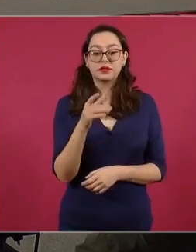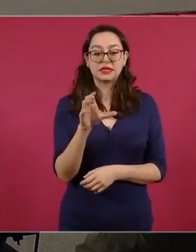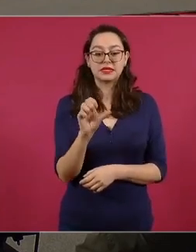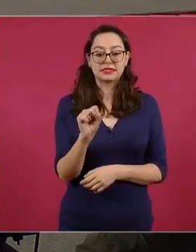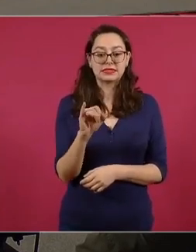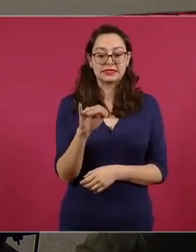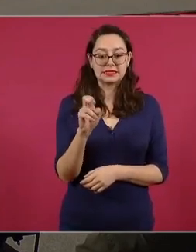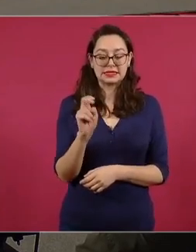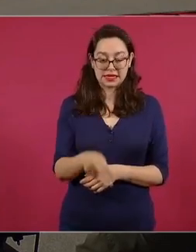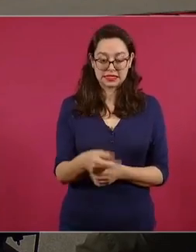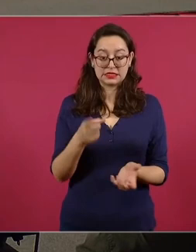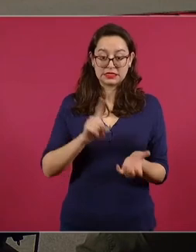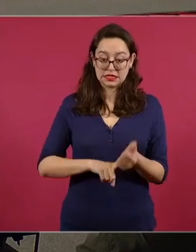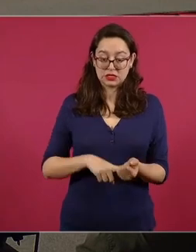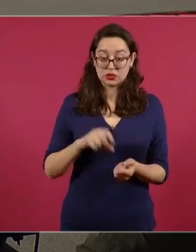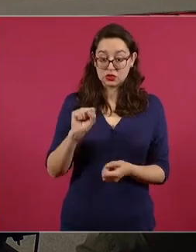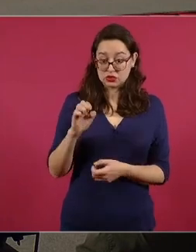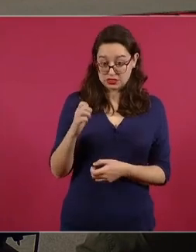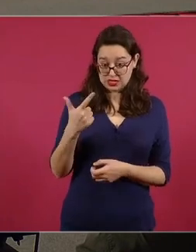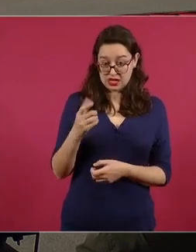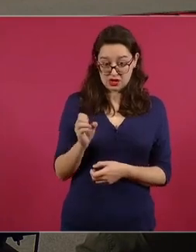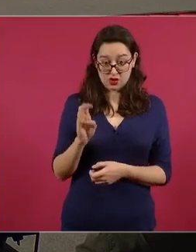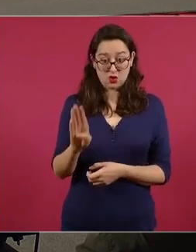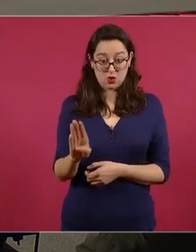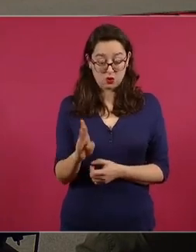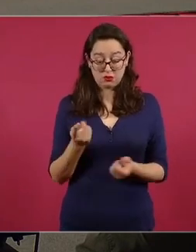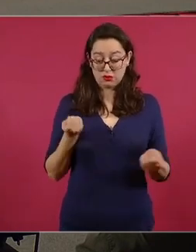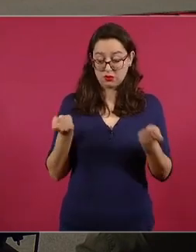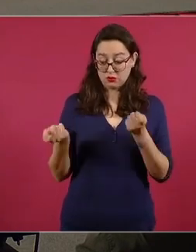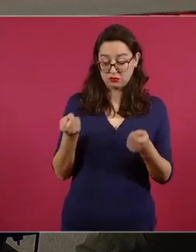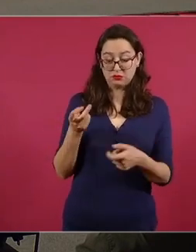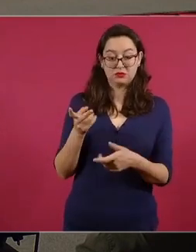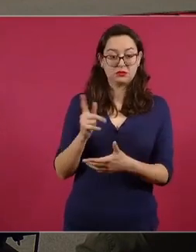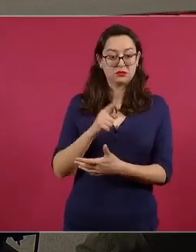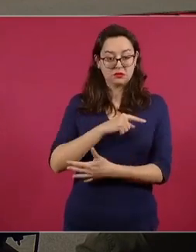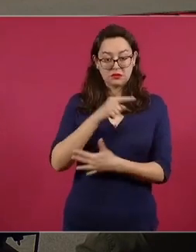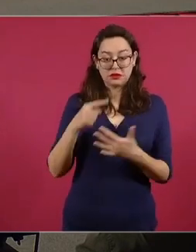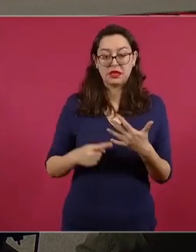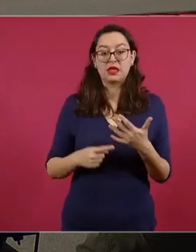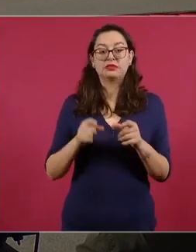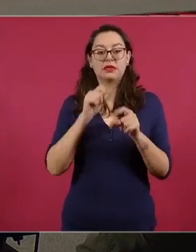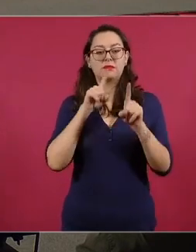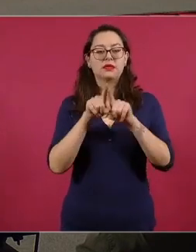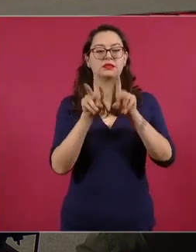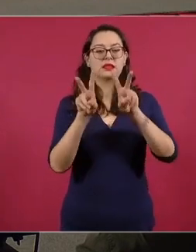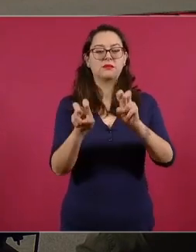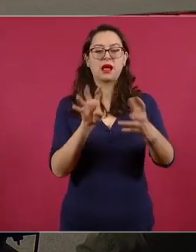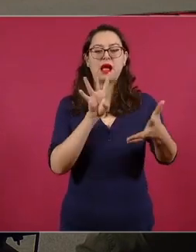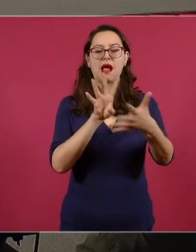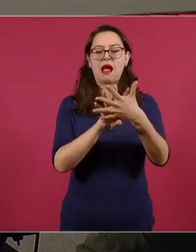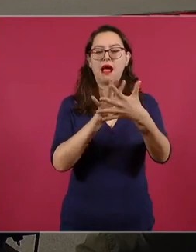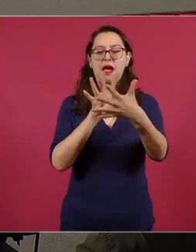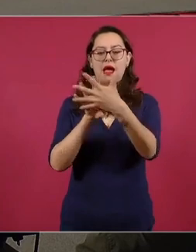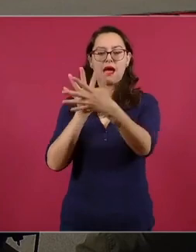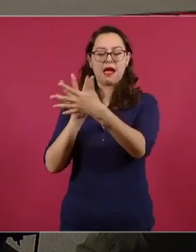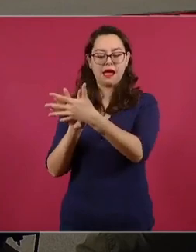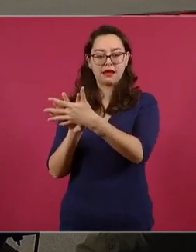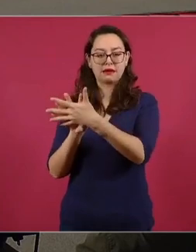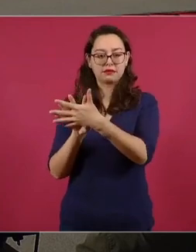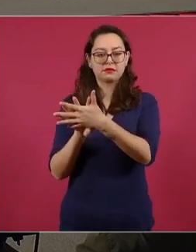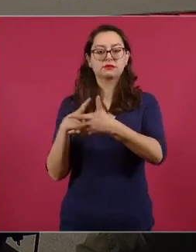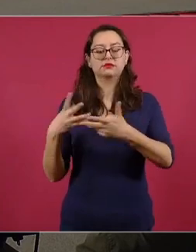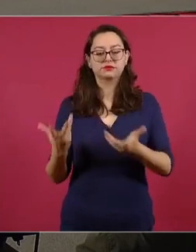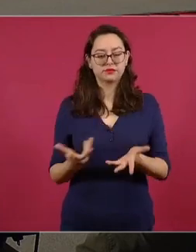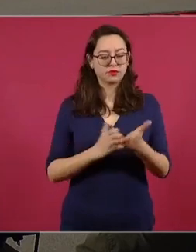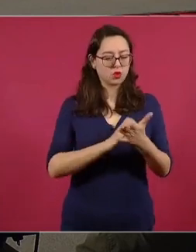es un órgano regulador de las prisiones federales. Ellos hicieron